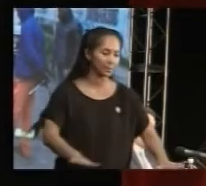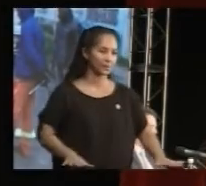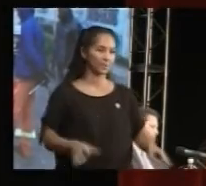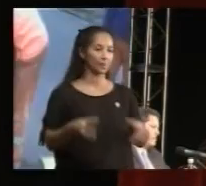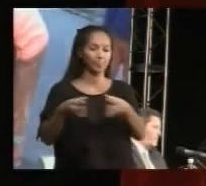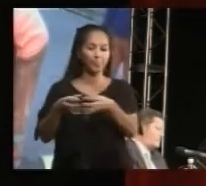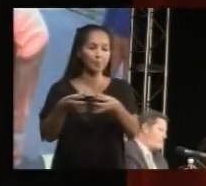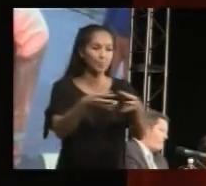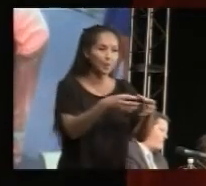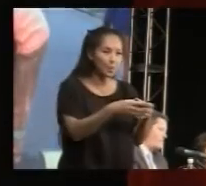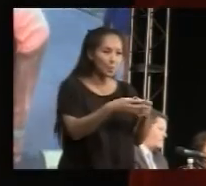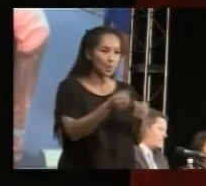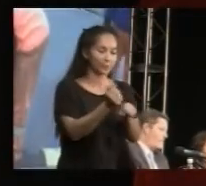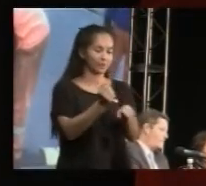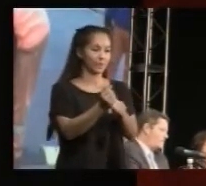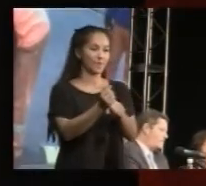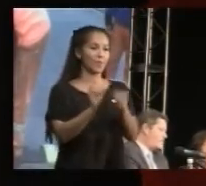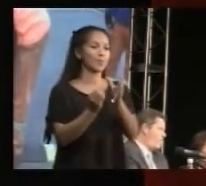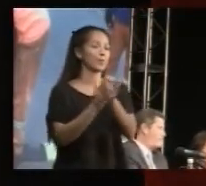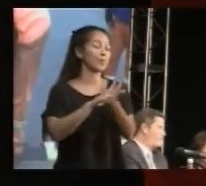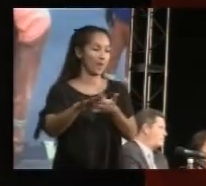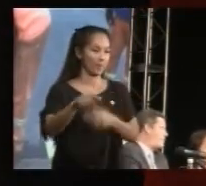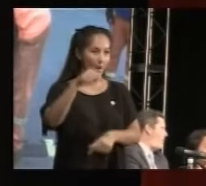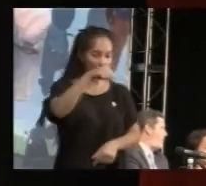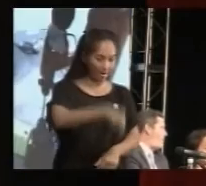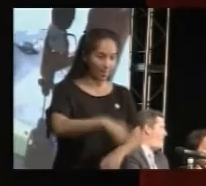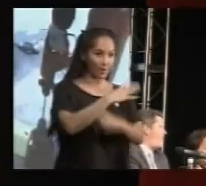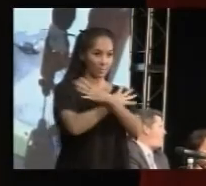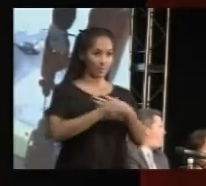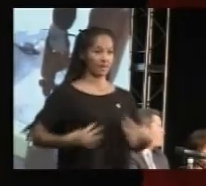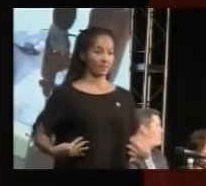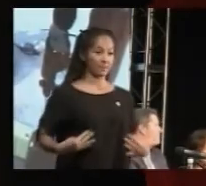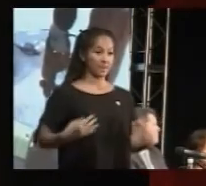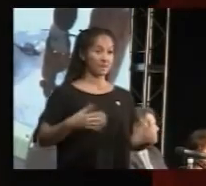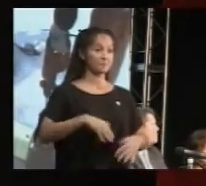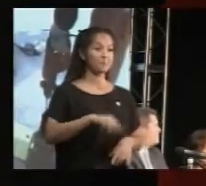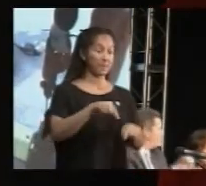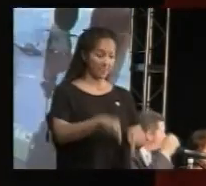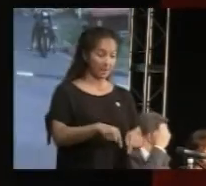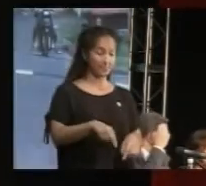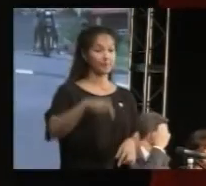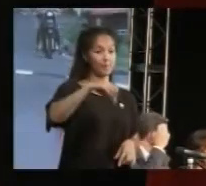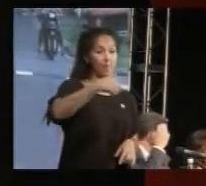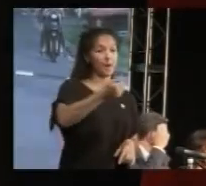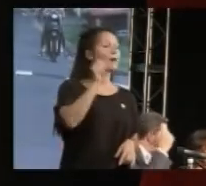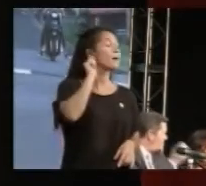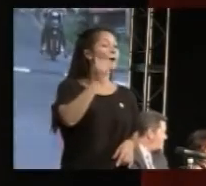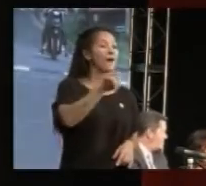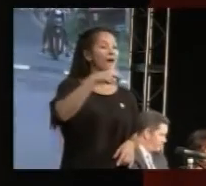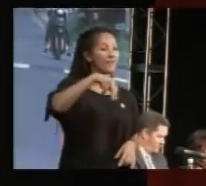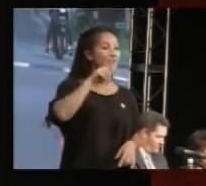equipos interdisciplinarios y este año incorporamos dos jardines maternales nuevos, el de Barrio Pagani y el de Barrio El